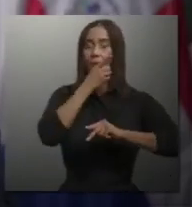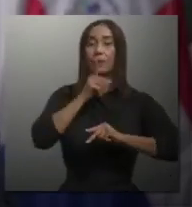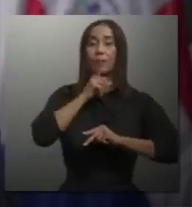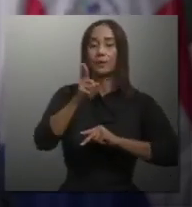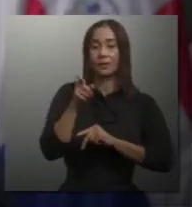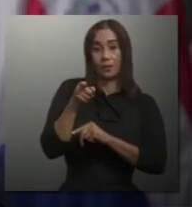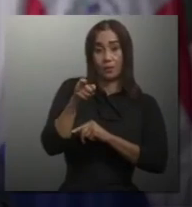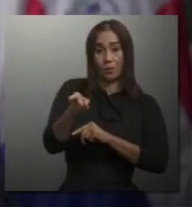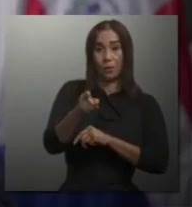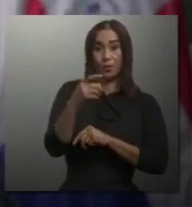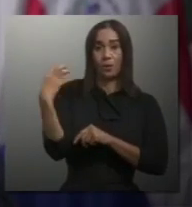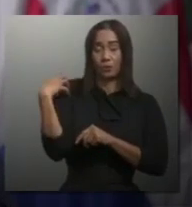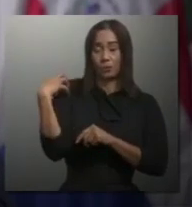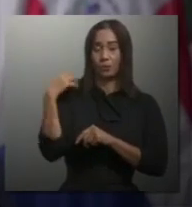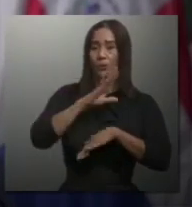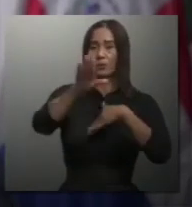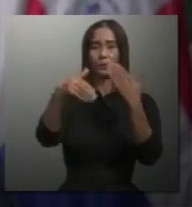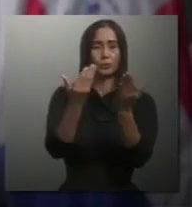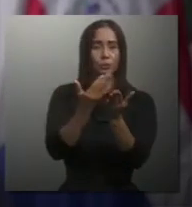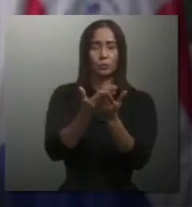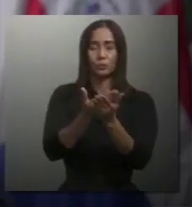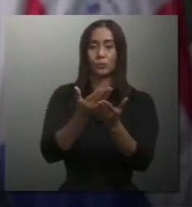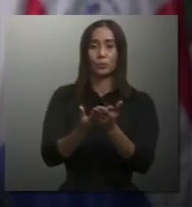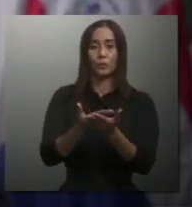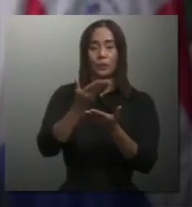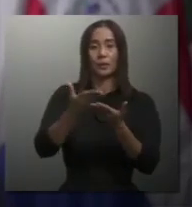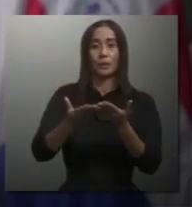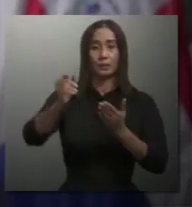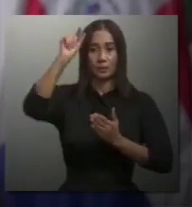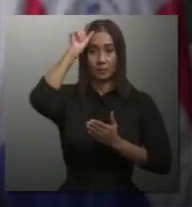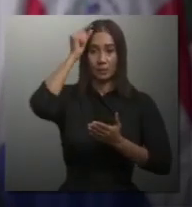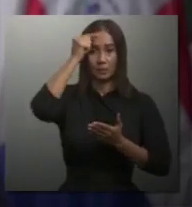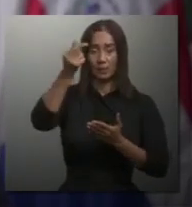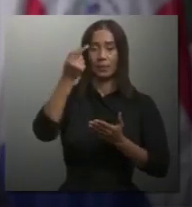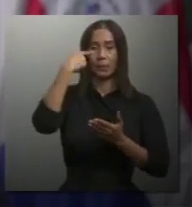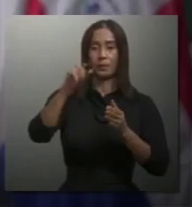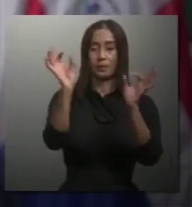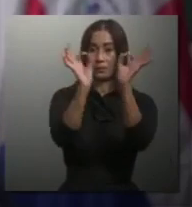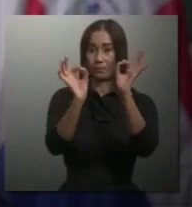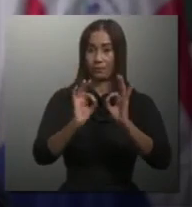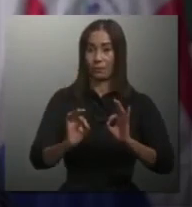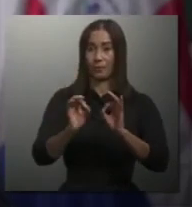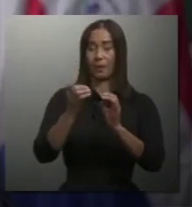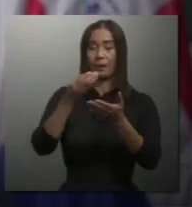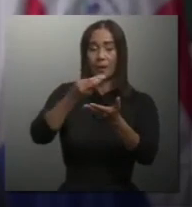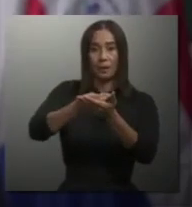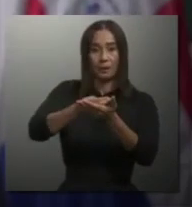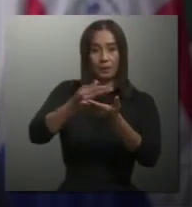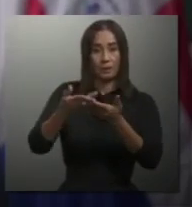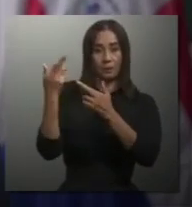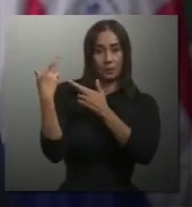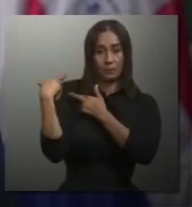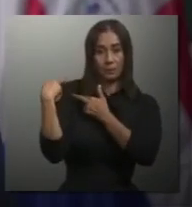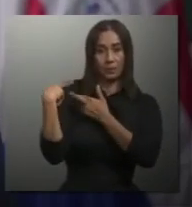porque vamos a vivir situaciones especiales, pero que al mismo tiempo mantengamos la calma, nuestras actividades, la